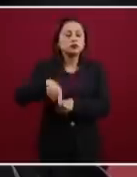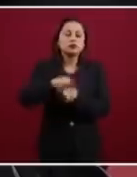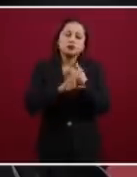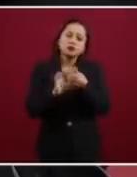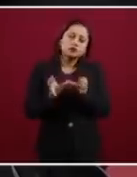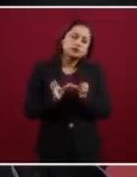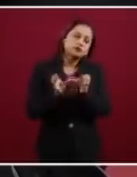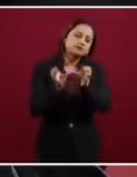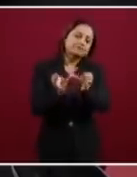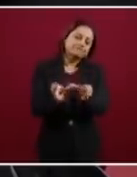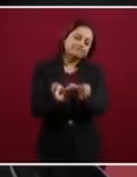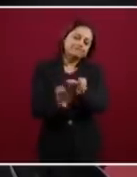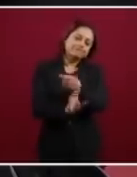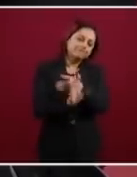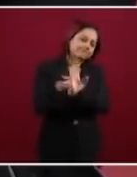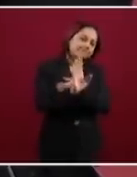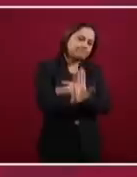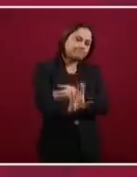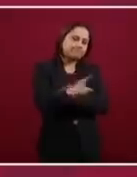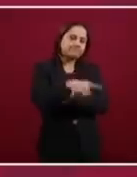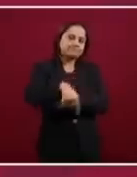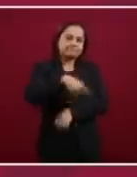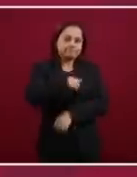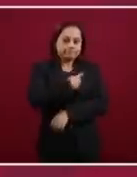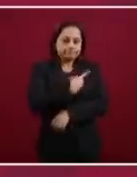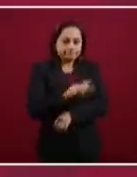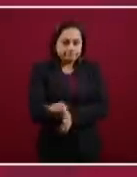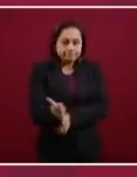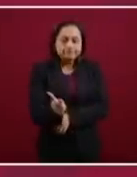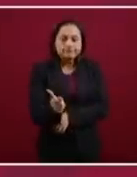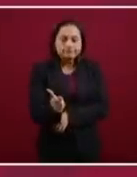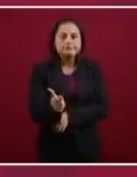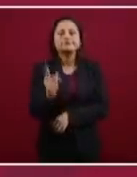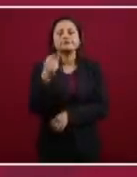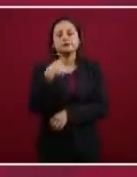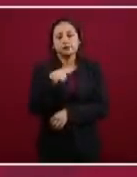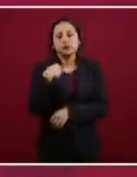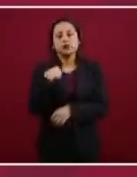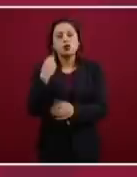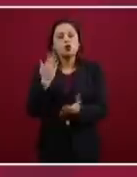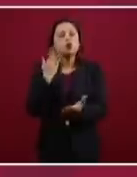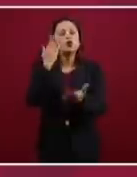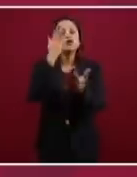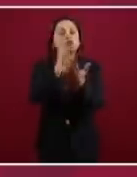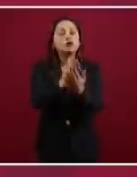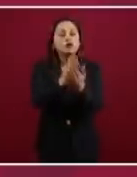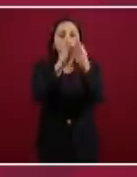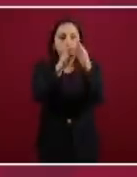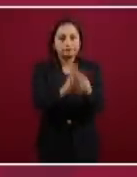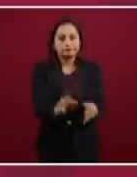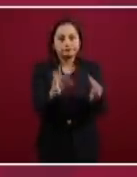marginados pobres y fui a decirles que